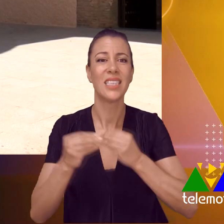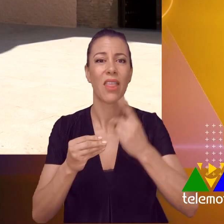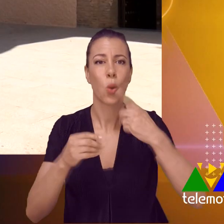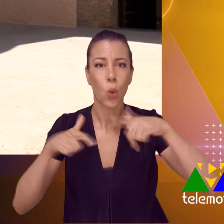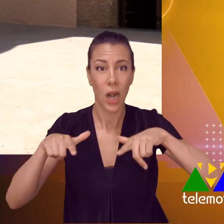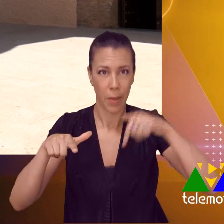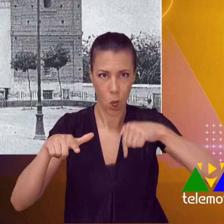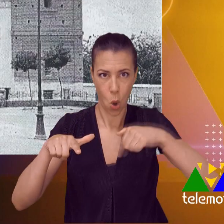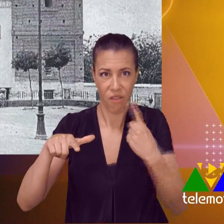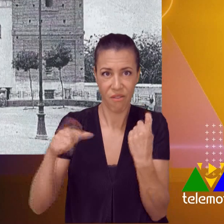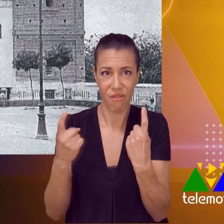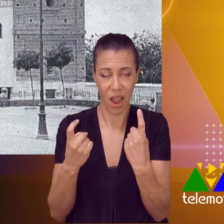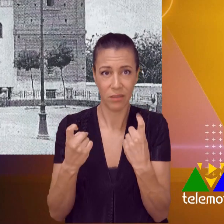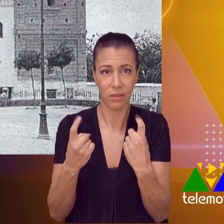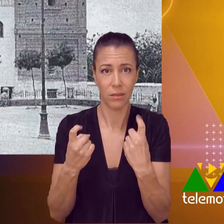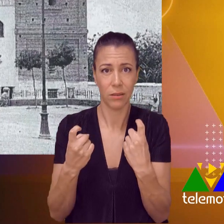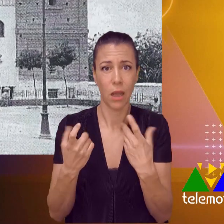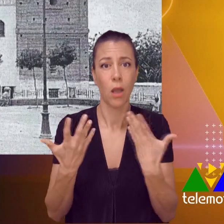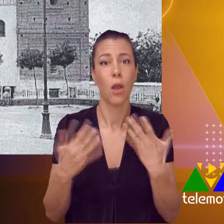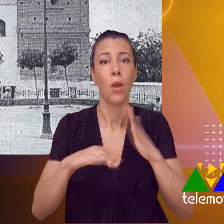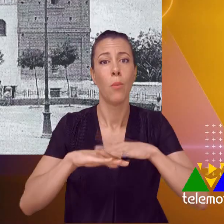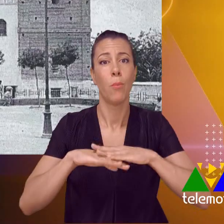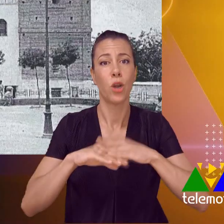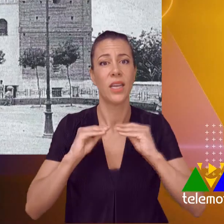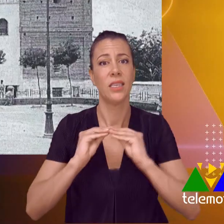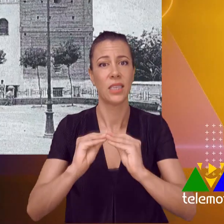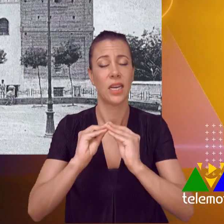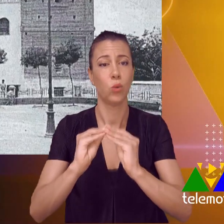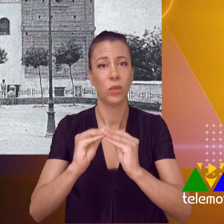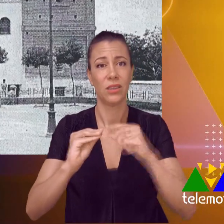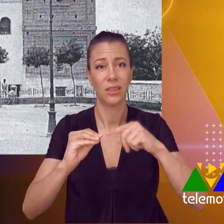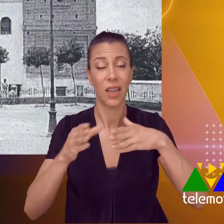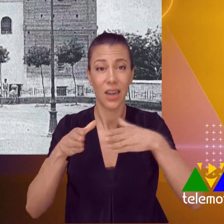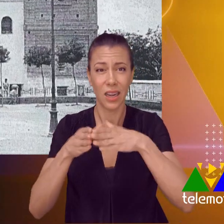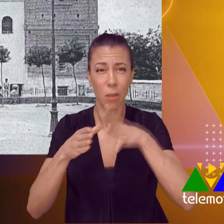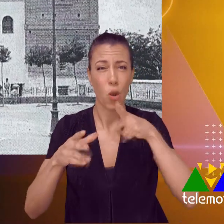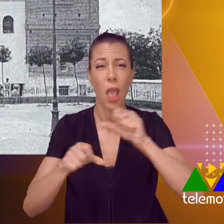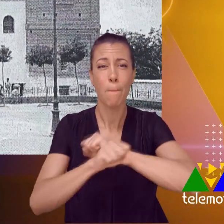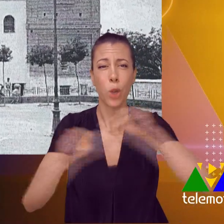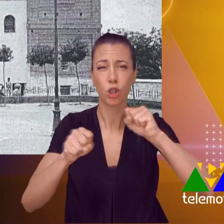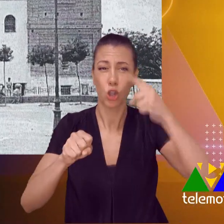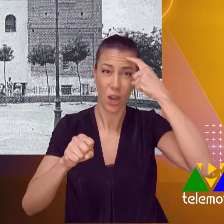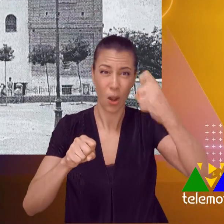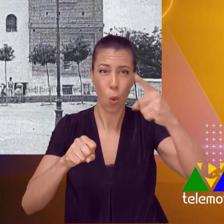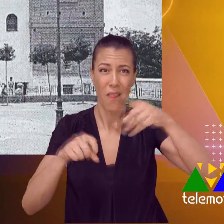que hoy falta, porque cuando se restaura la iglesia después de la explosión del polvorín,